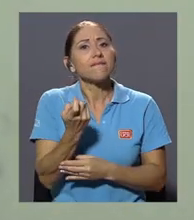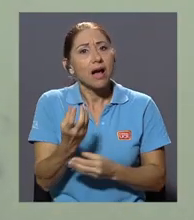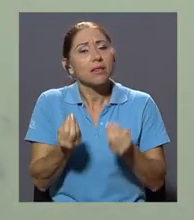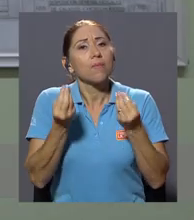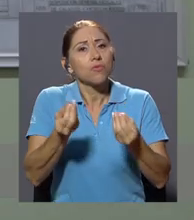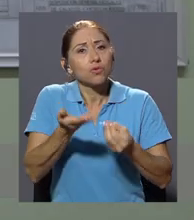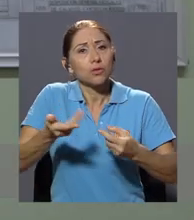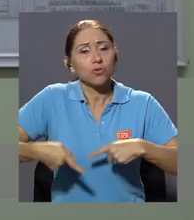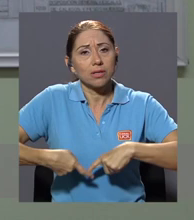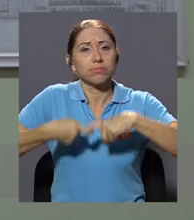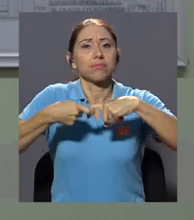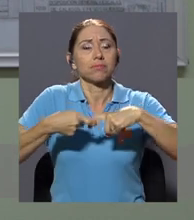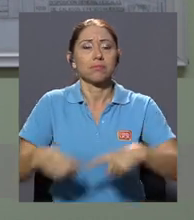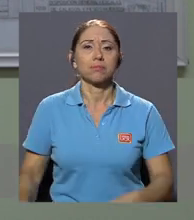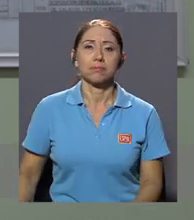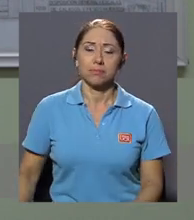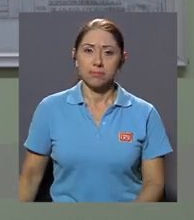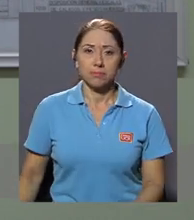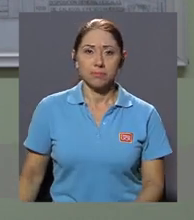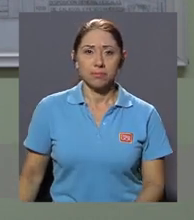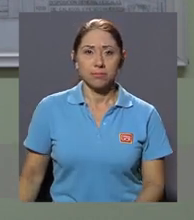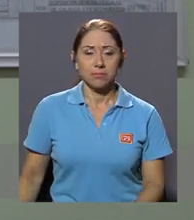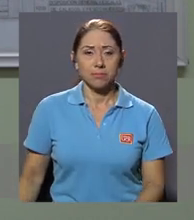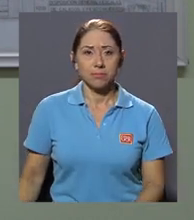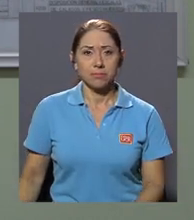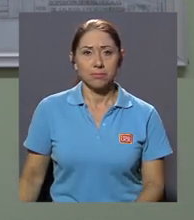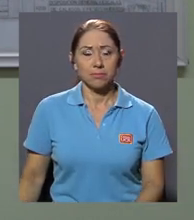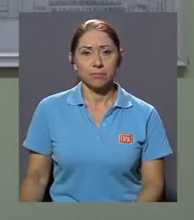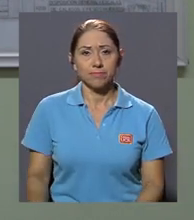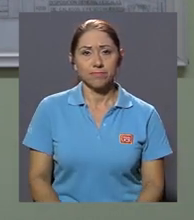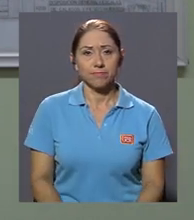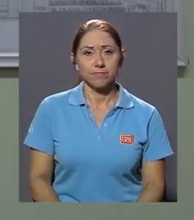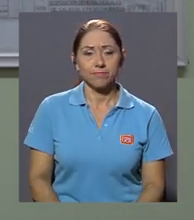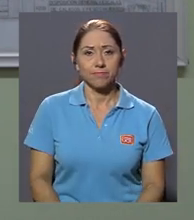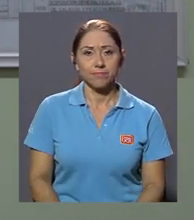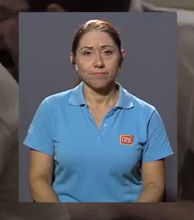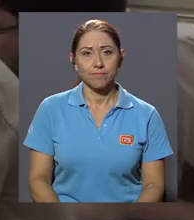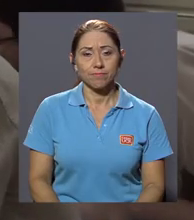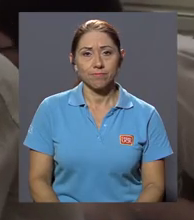por recorrer. ¿Por qué vale tanto la pena quedarse aquí? Por mis muchachos.